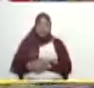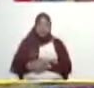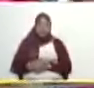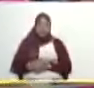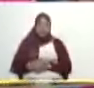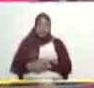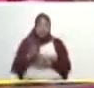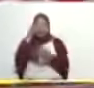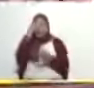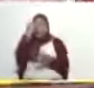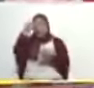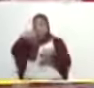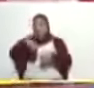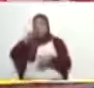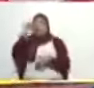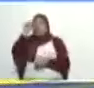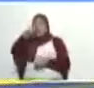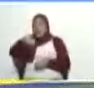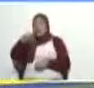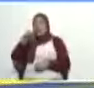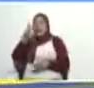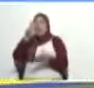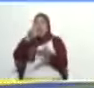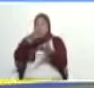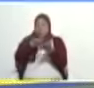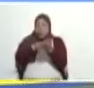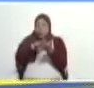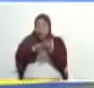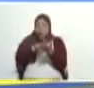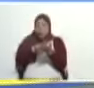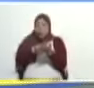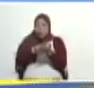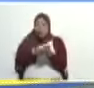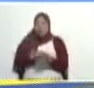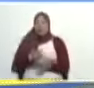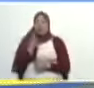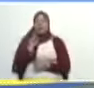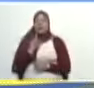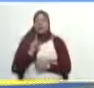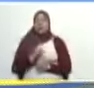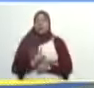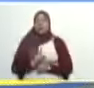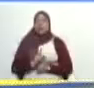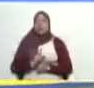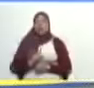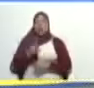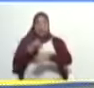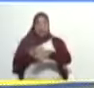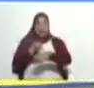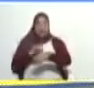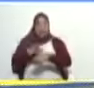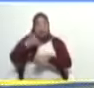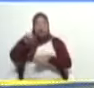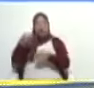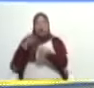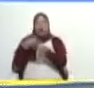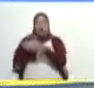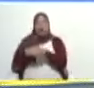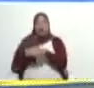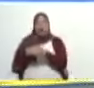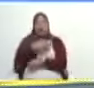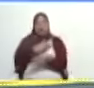¿De acuerdo? Aprobado. Y en segundo lugar, le pido al doctor Jorge Rodríguez, a